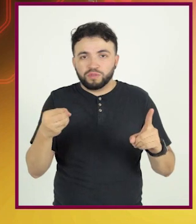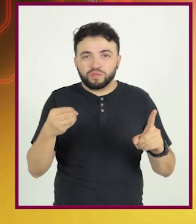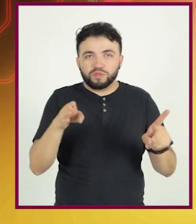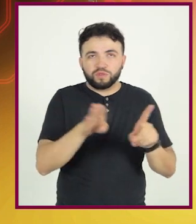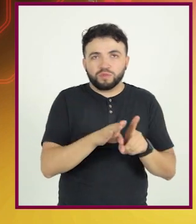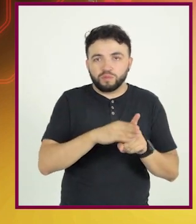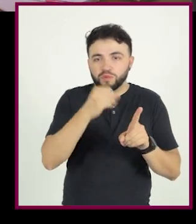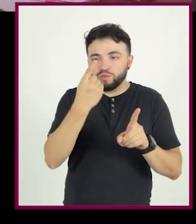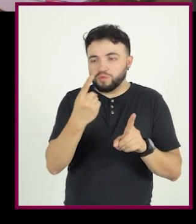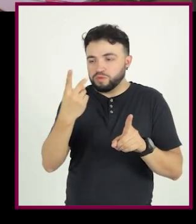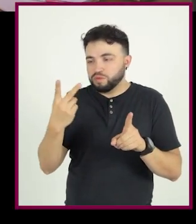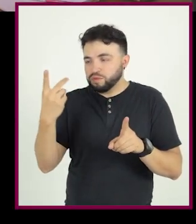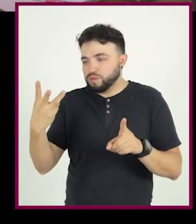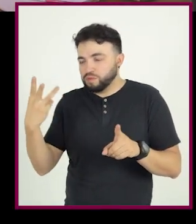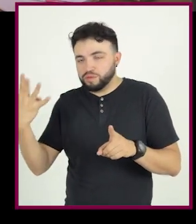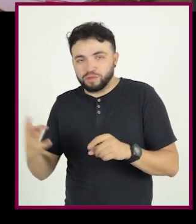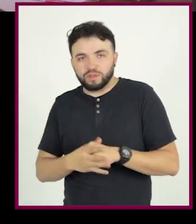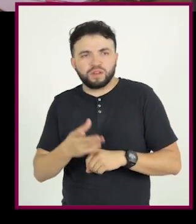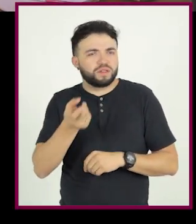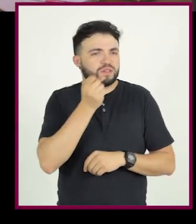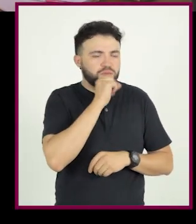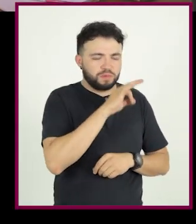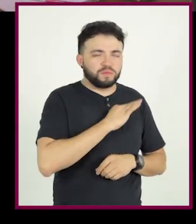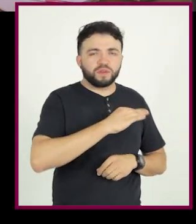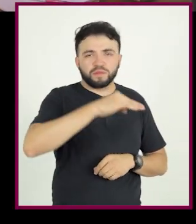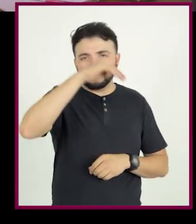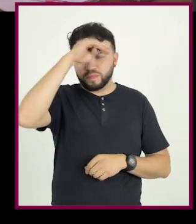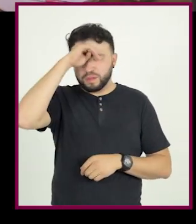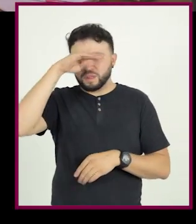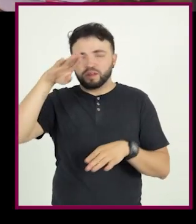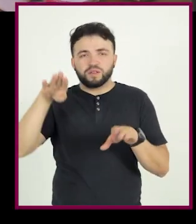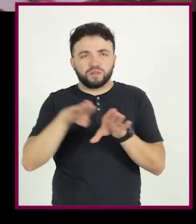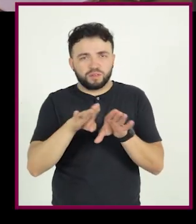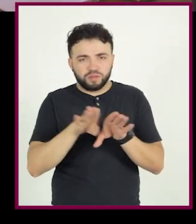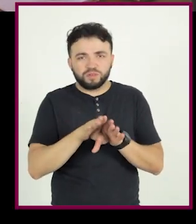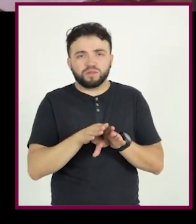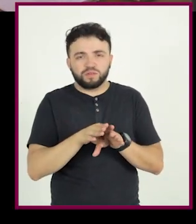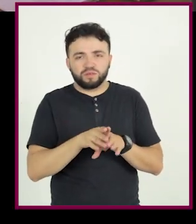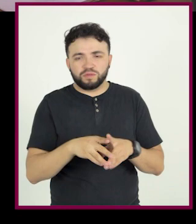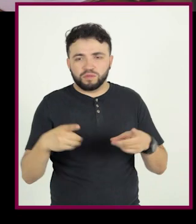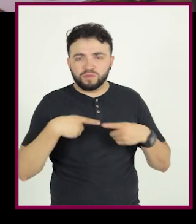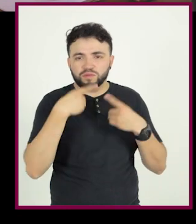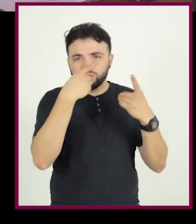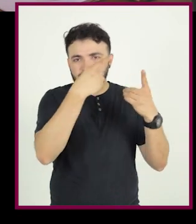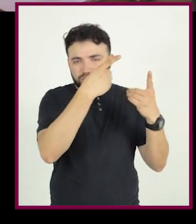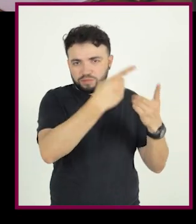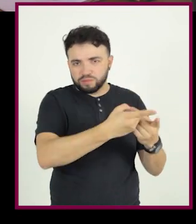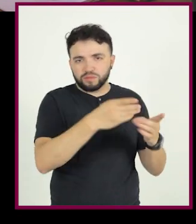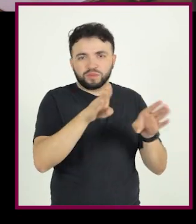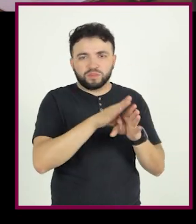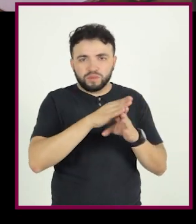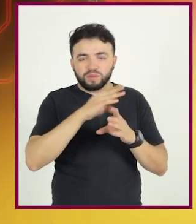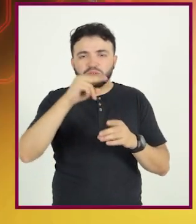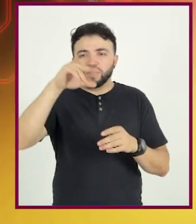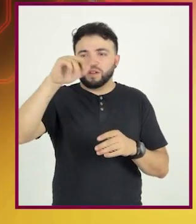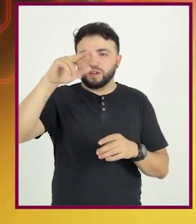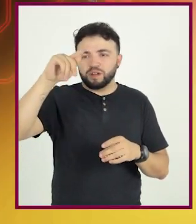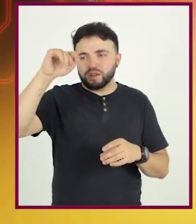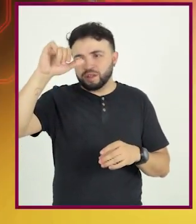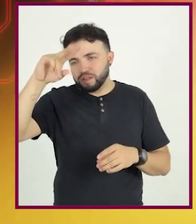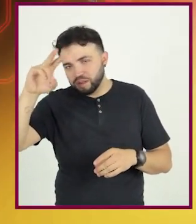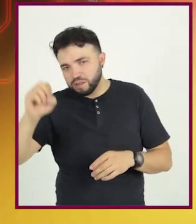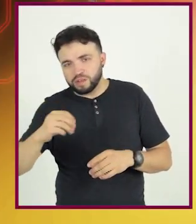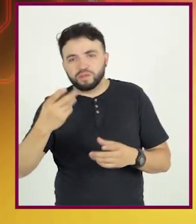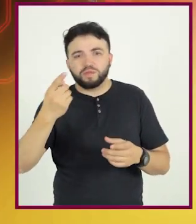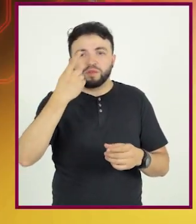orden cronológico. Pero no solamente, también podemos pensar la idea de orden espacial, visual,